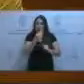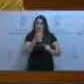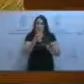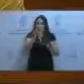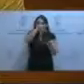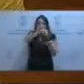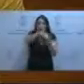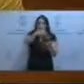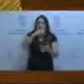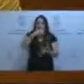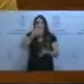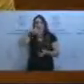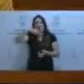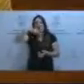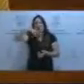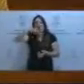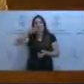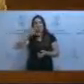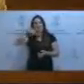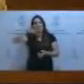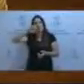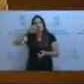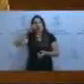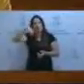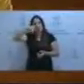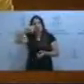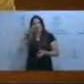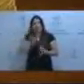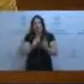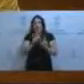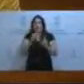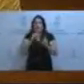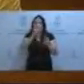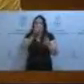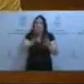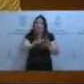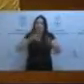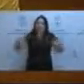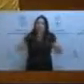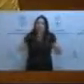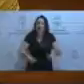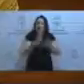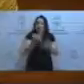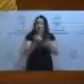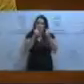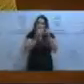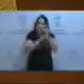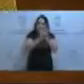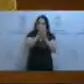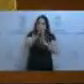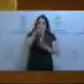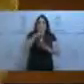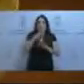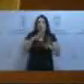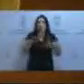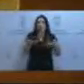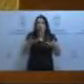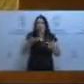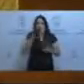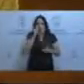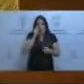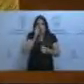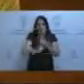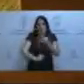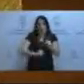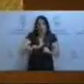haciendo que sirva, además, como dinamizador de la economía local por su capacidad de atracción turística. En la pasada